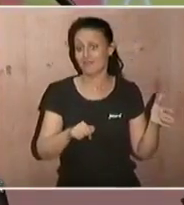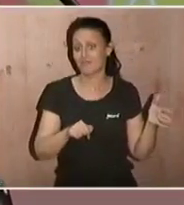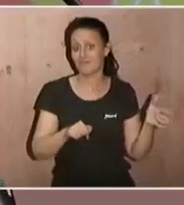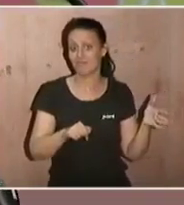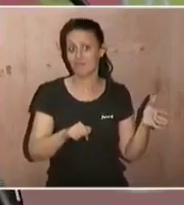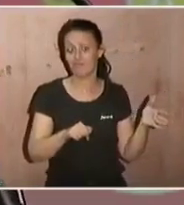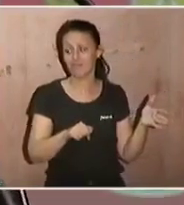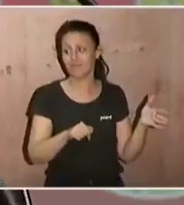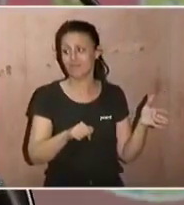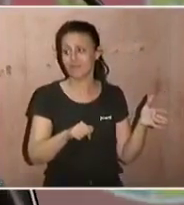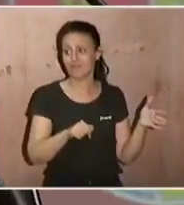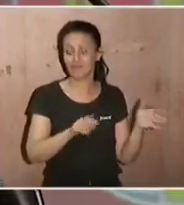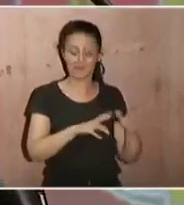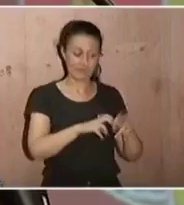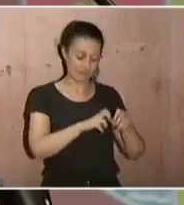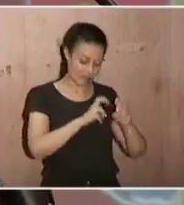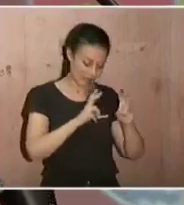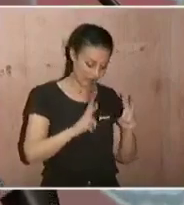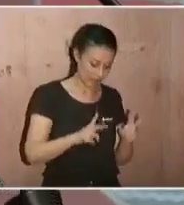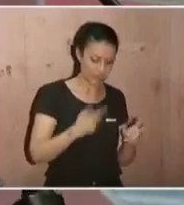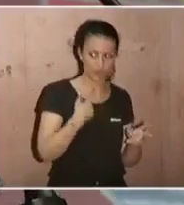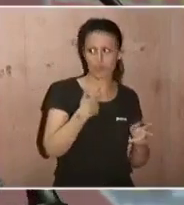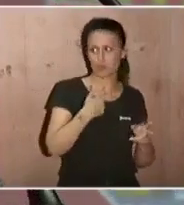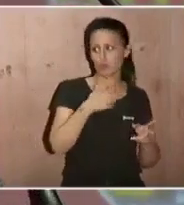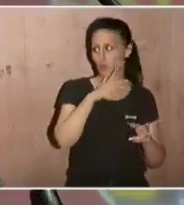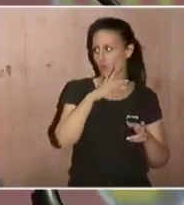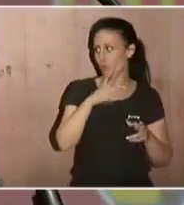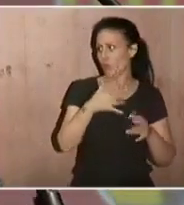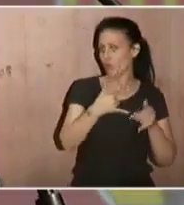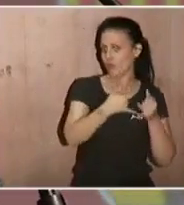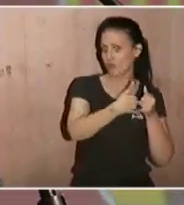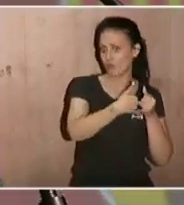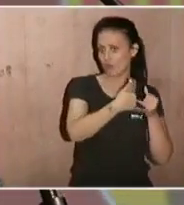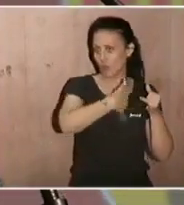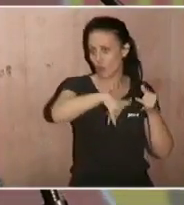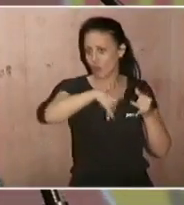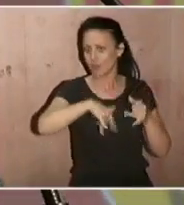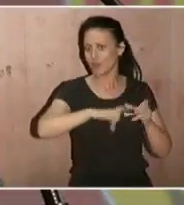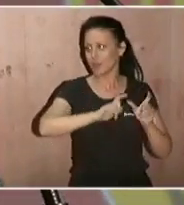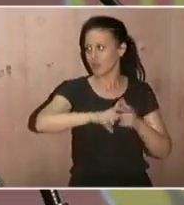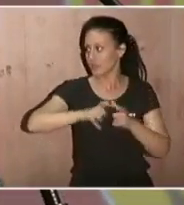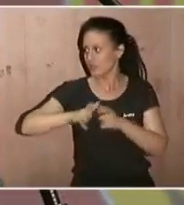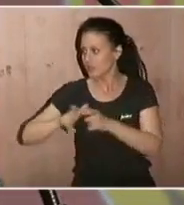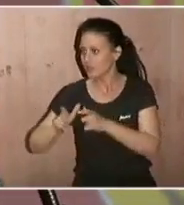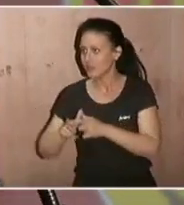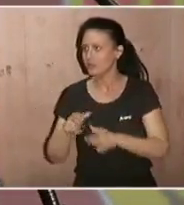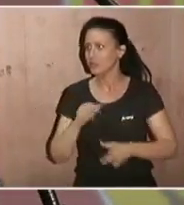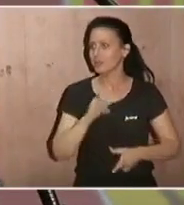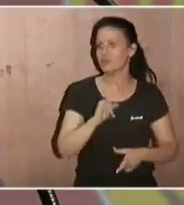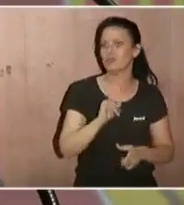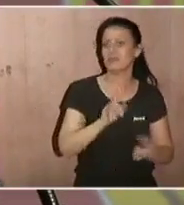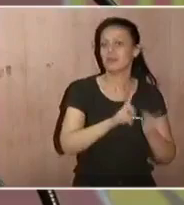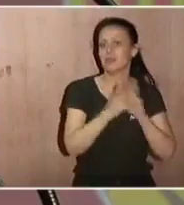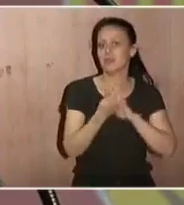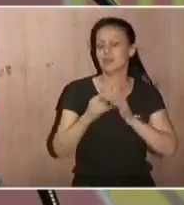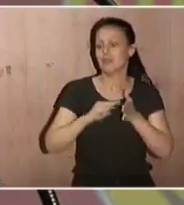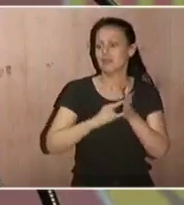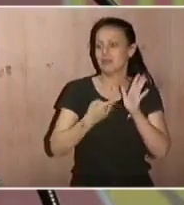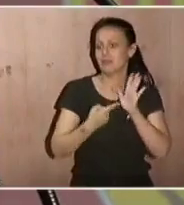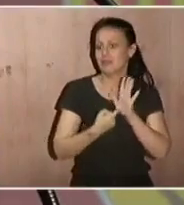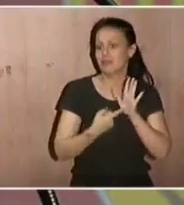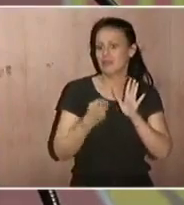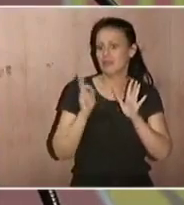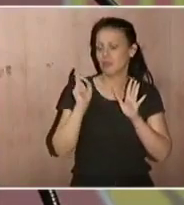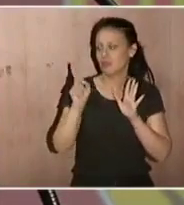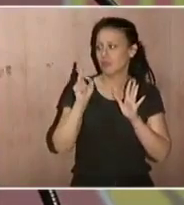vez tensiones internas por las corrientes que existían. Bueno, los cambios en los sistemas de acceso al profesorado universitario,